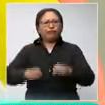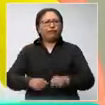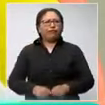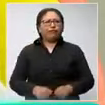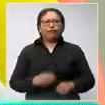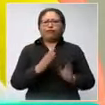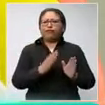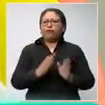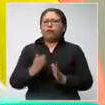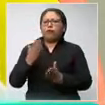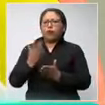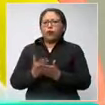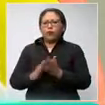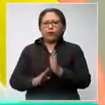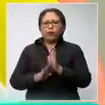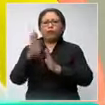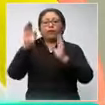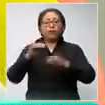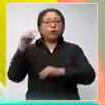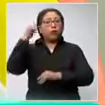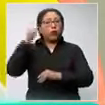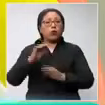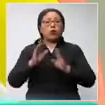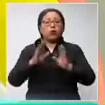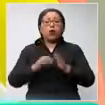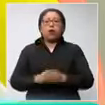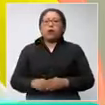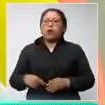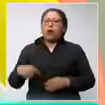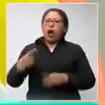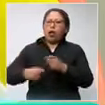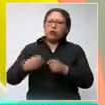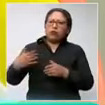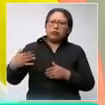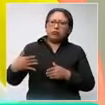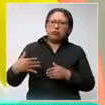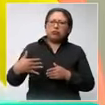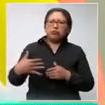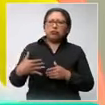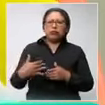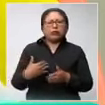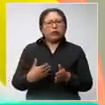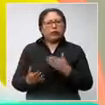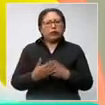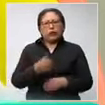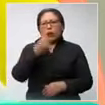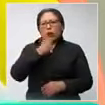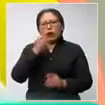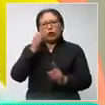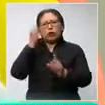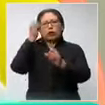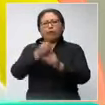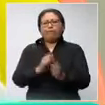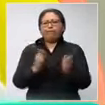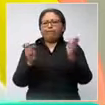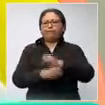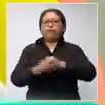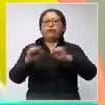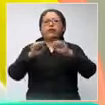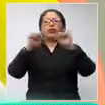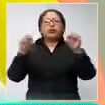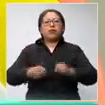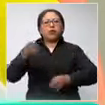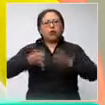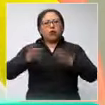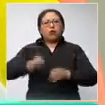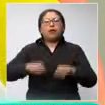que trascienda este gobierno. Y si algo nos va a tomar muchos años, nos tomará muchos años, pero con un objetivo que comienza ahora. Por eso les